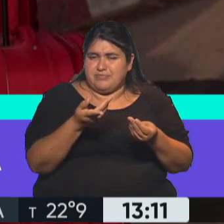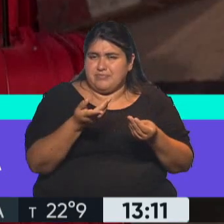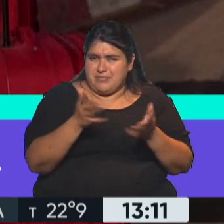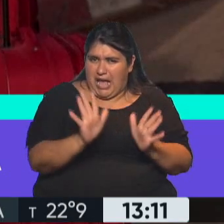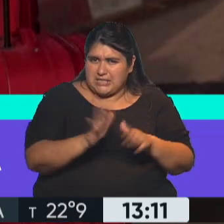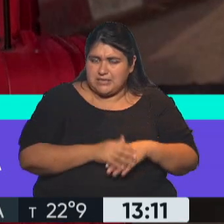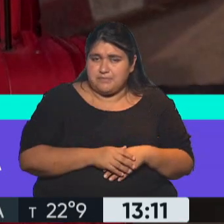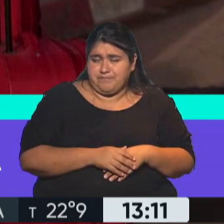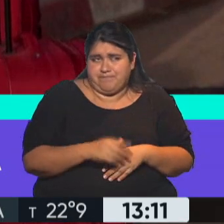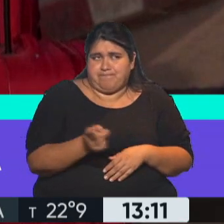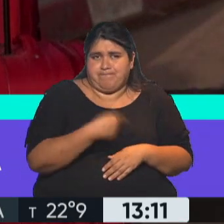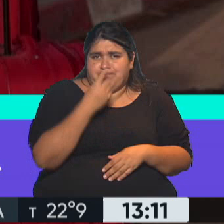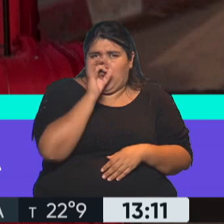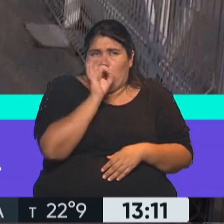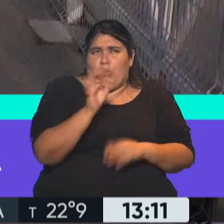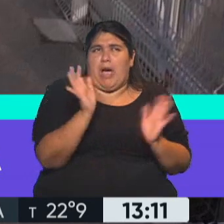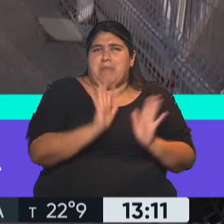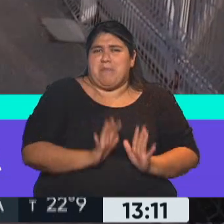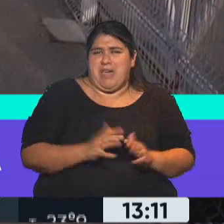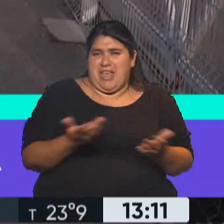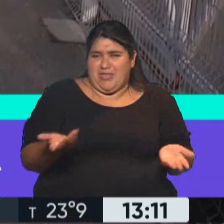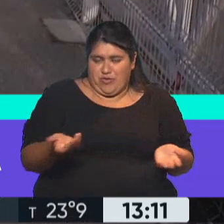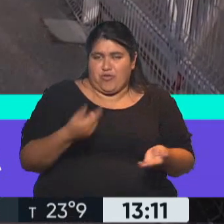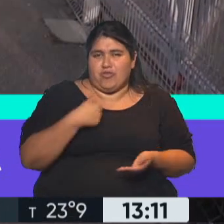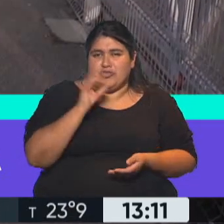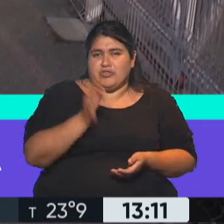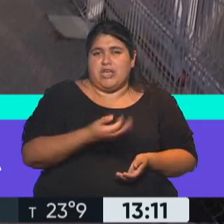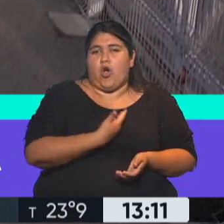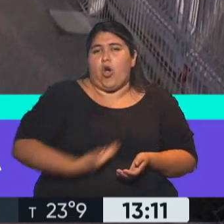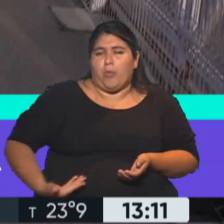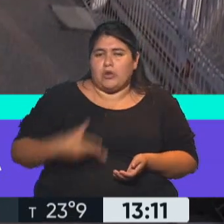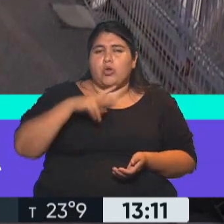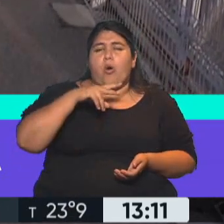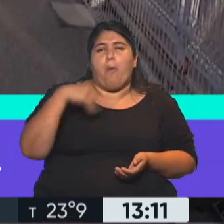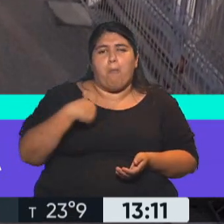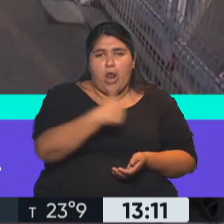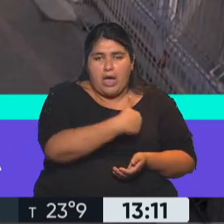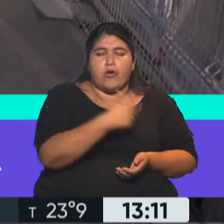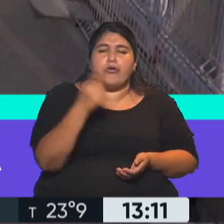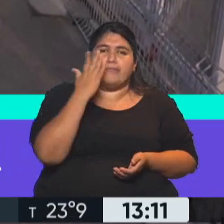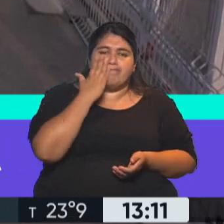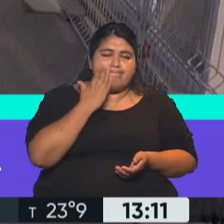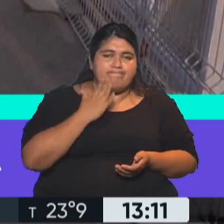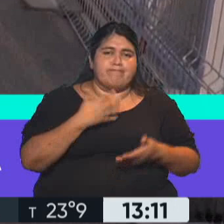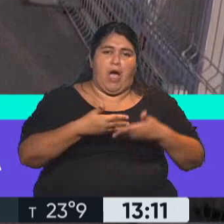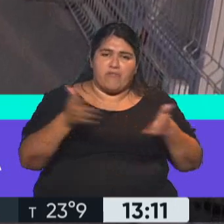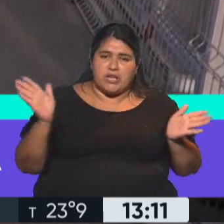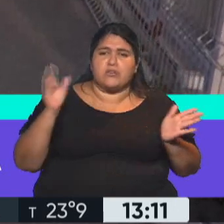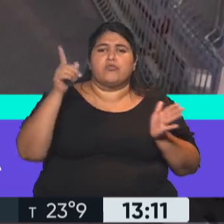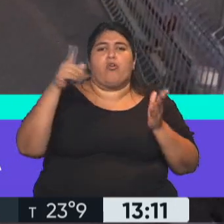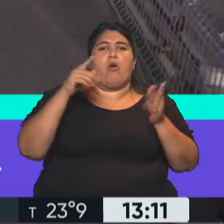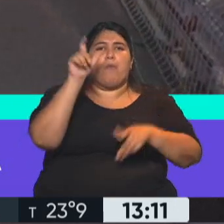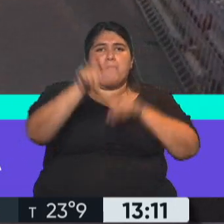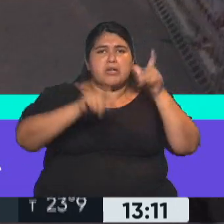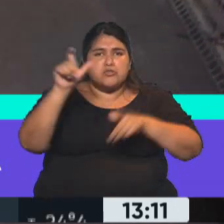uno nunca está preparado para una cosa así, pero sí que el gobierno polaco está siendo muy solidario y la gente polaca está siendo muy solidaria